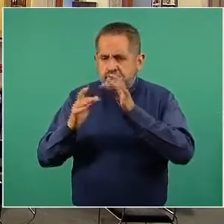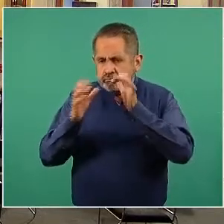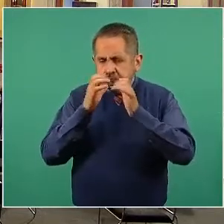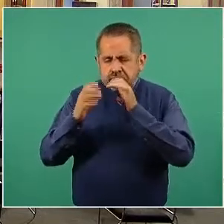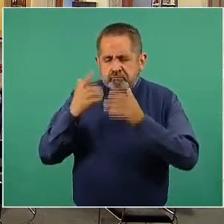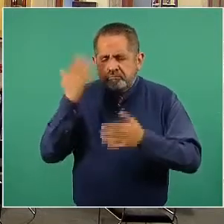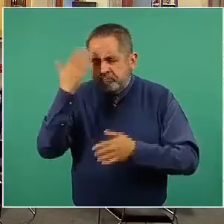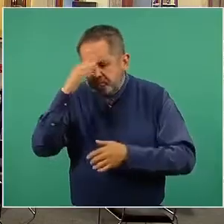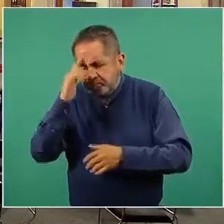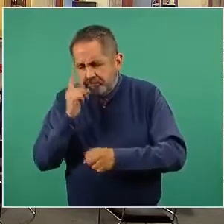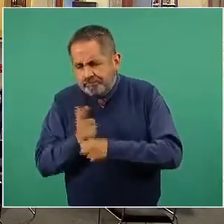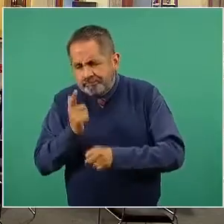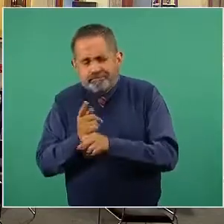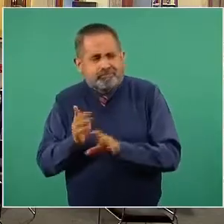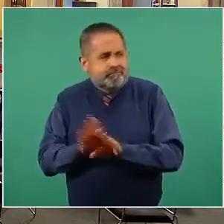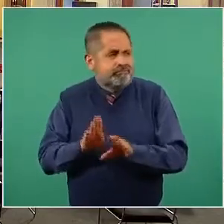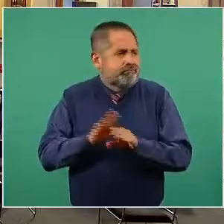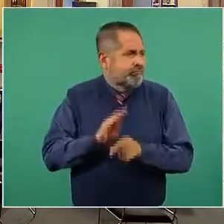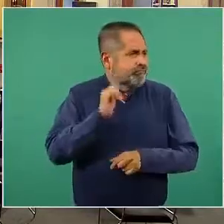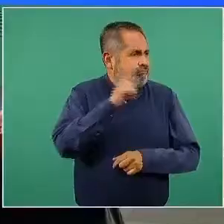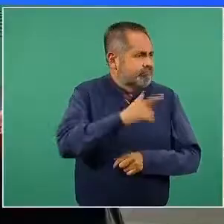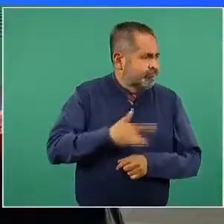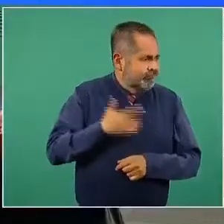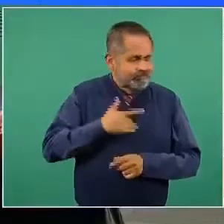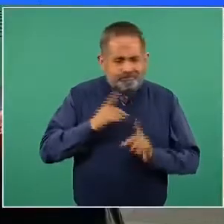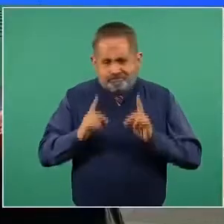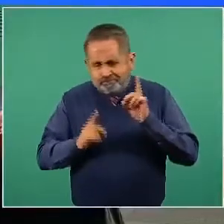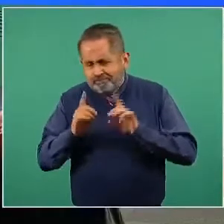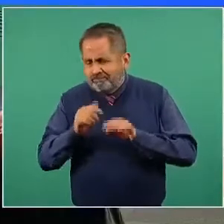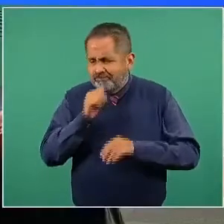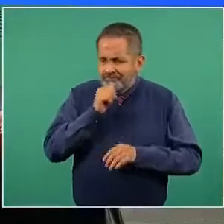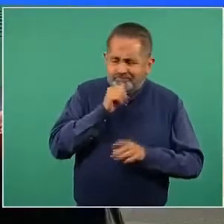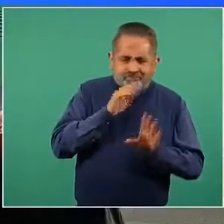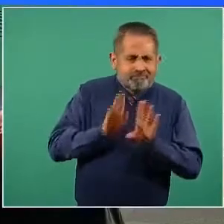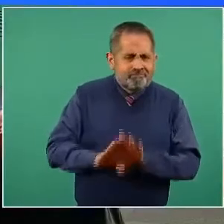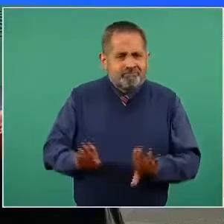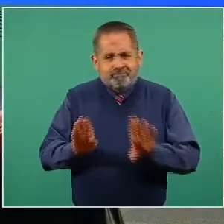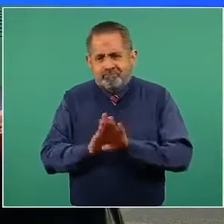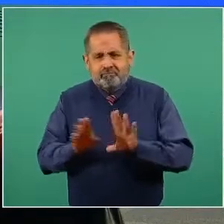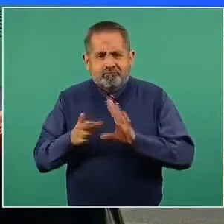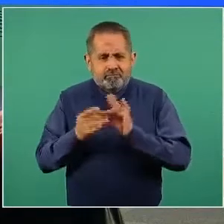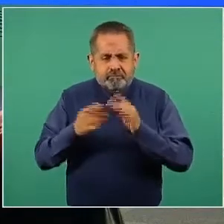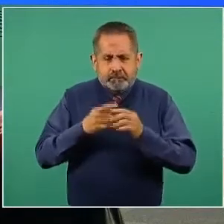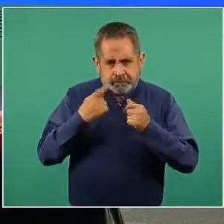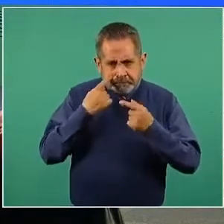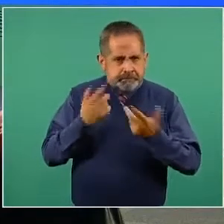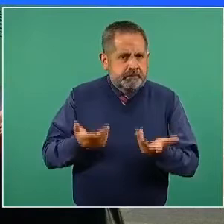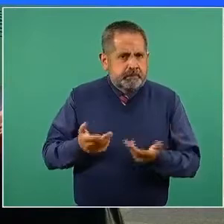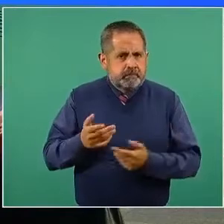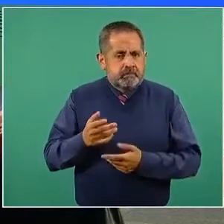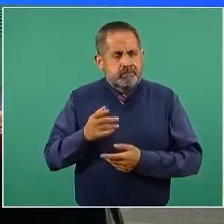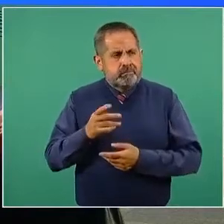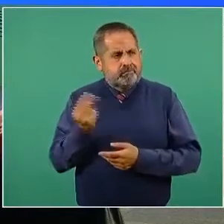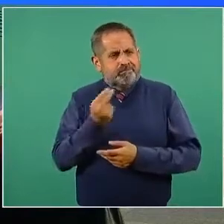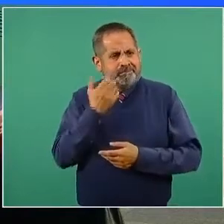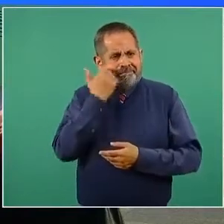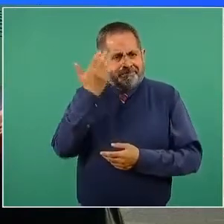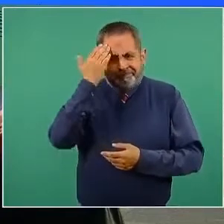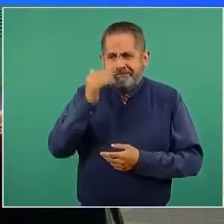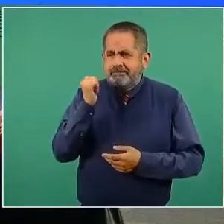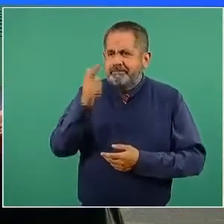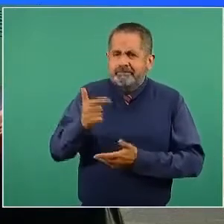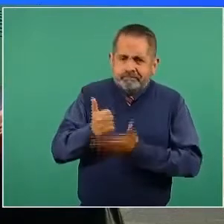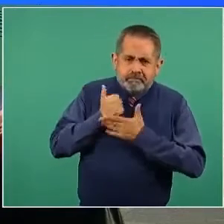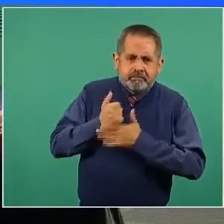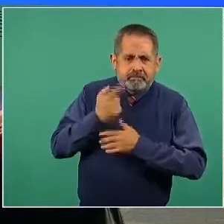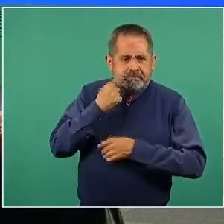para que cualquier persona que tenga alguna inquietud, pregunta, comentario, observación o necesidad de asistencia